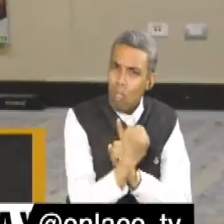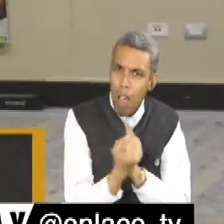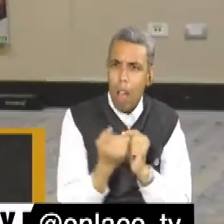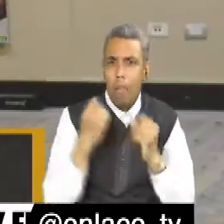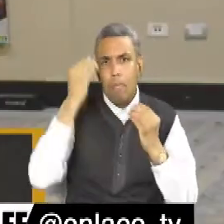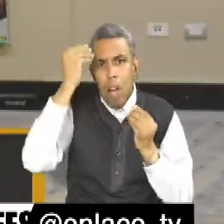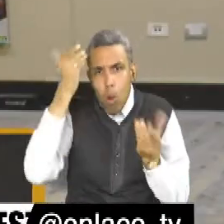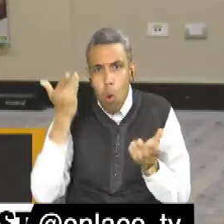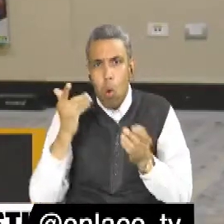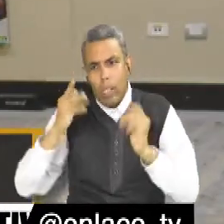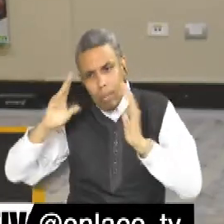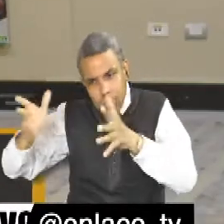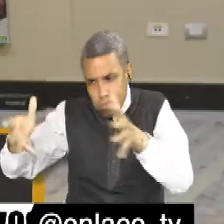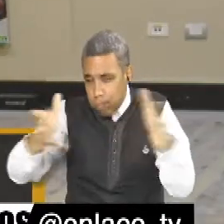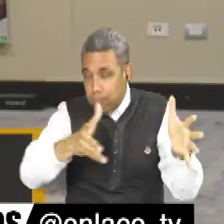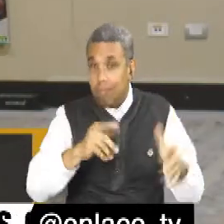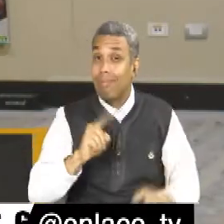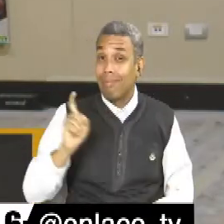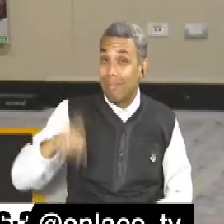buenas.